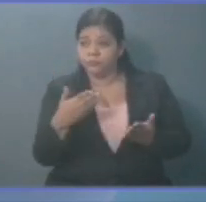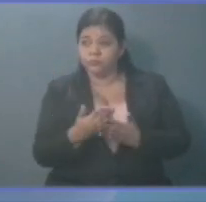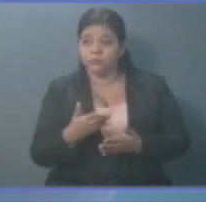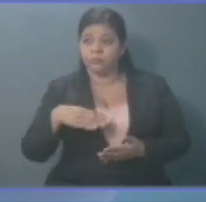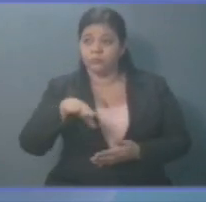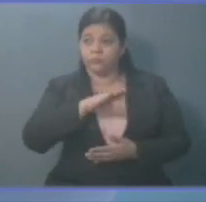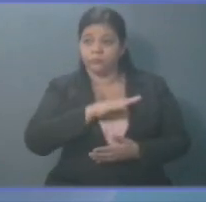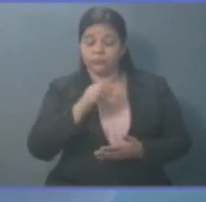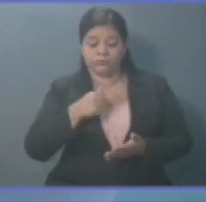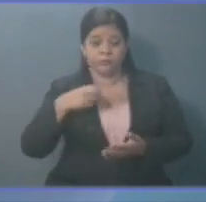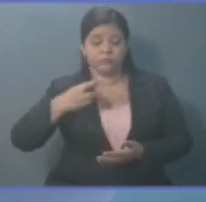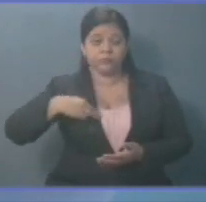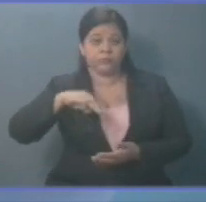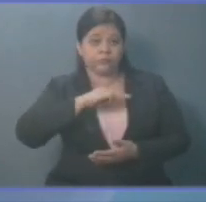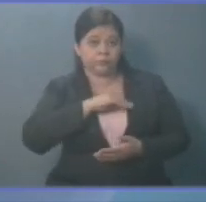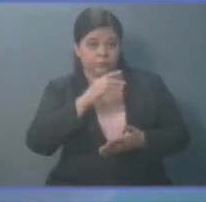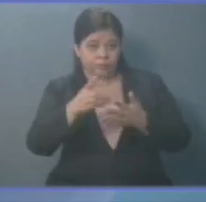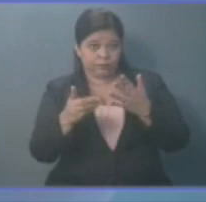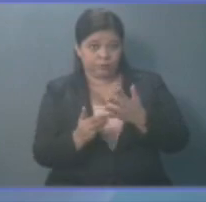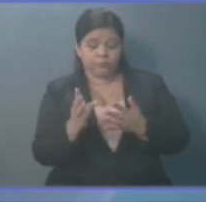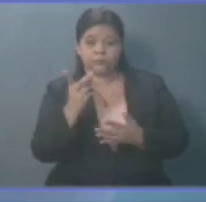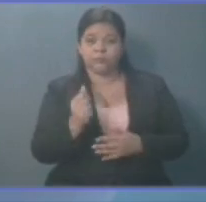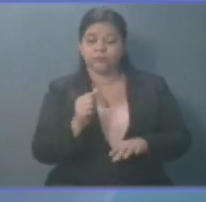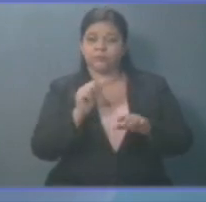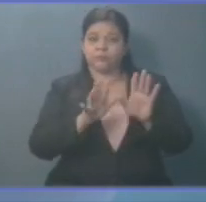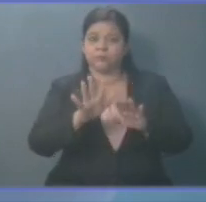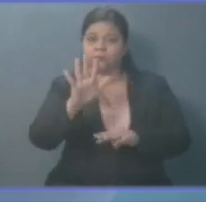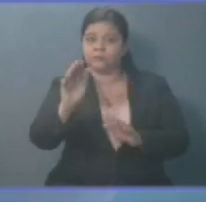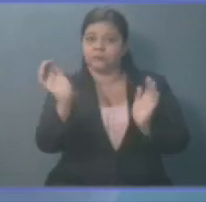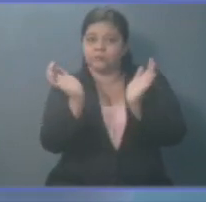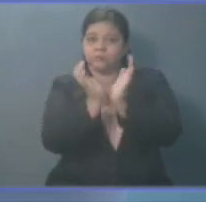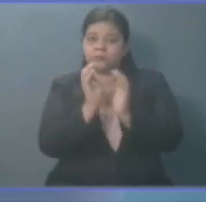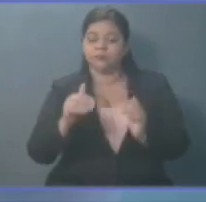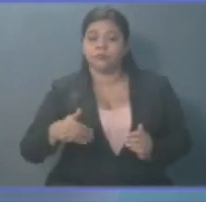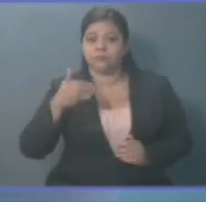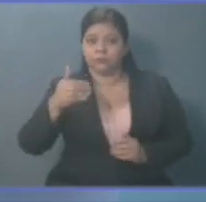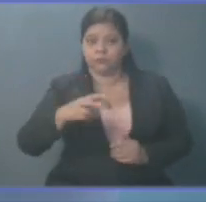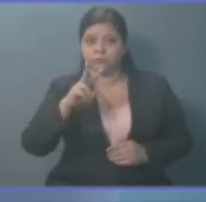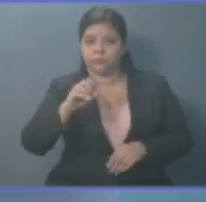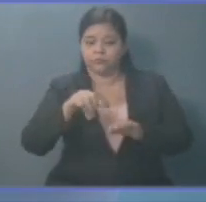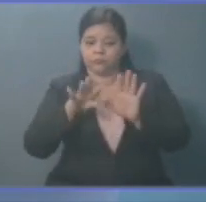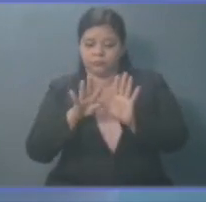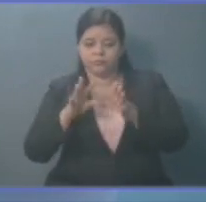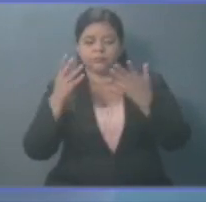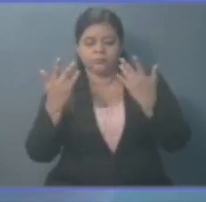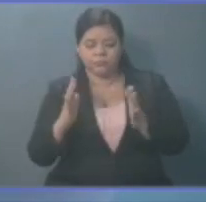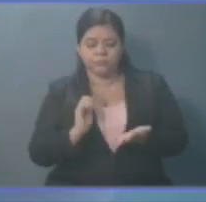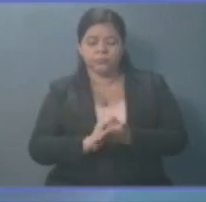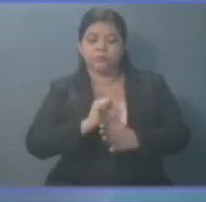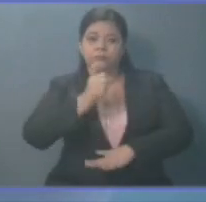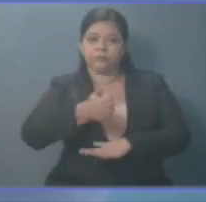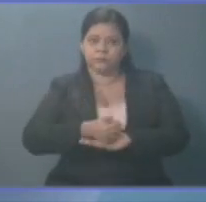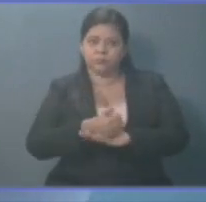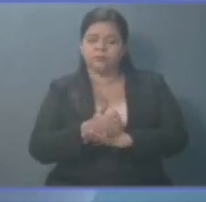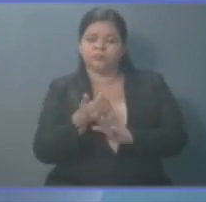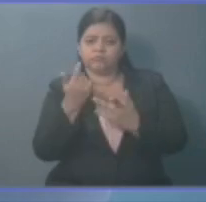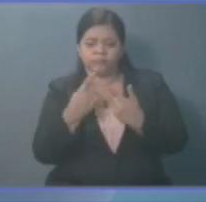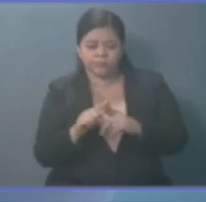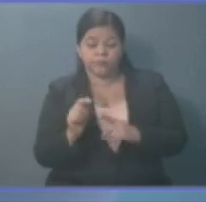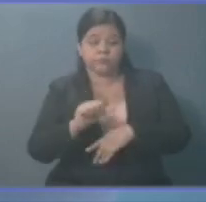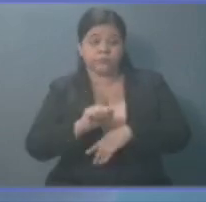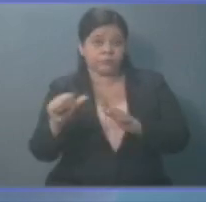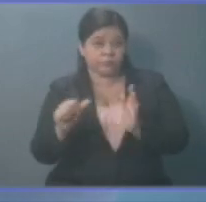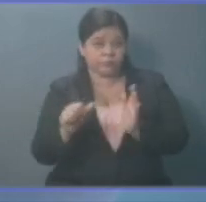de Ministros, mediante decreto ejecutivo de fecha 15 de mayo de 2019, realizó su creación, siendo competencia de